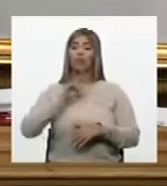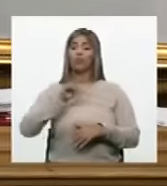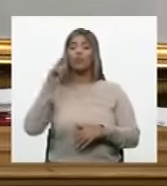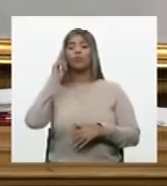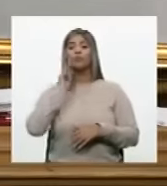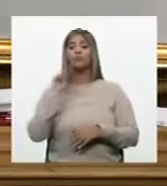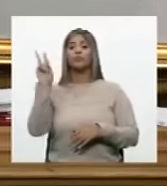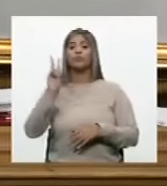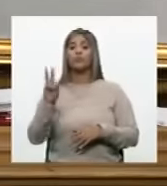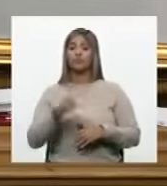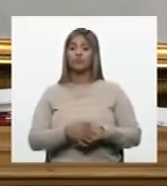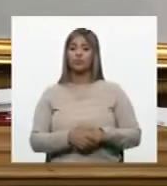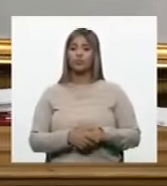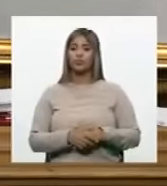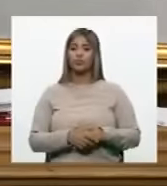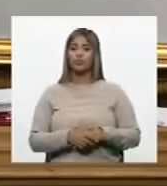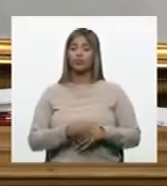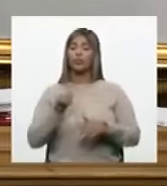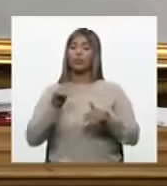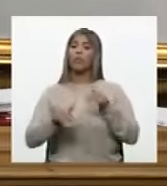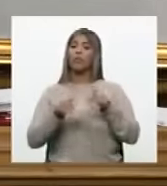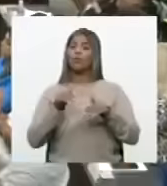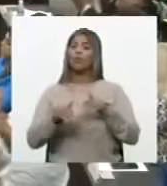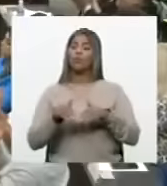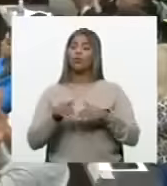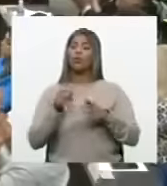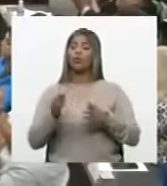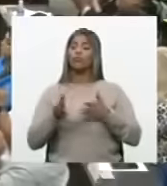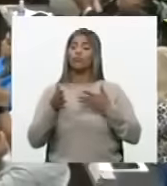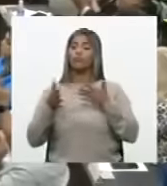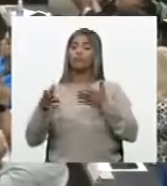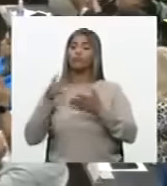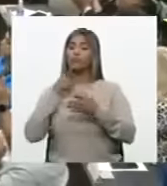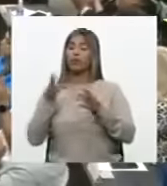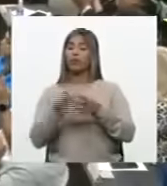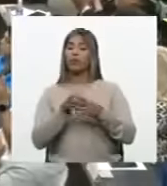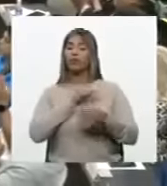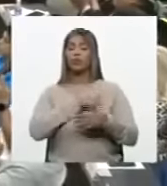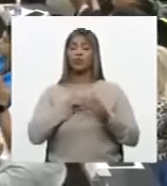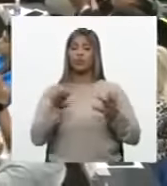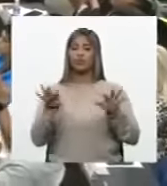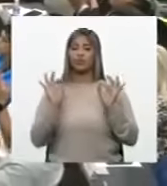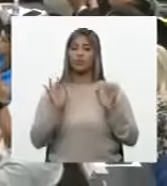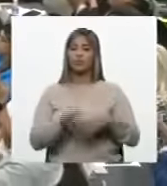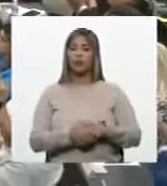República Bolivariana de Venezuela al votar las recomendaciones de la Comisión Especial.